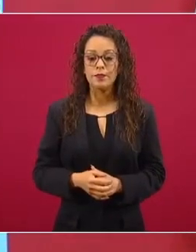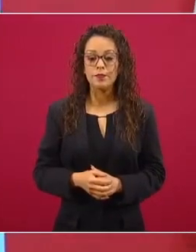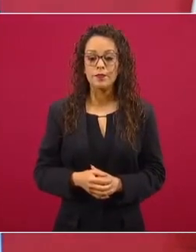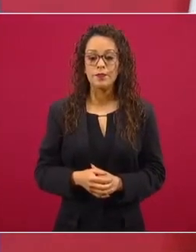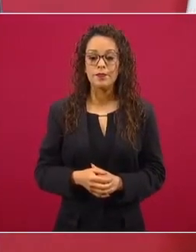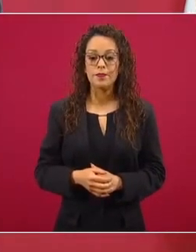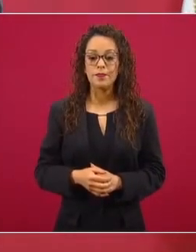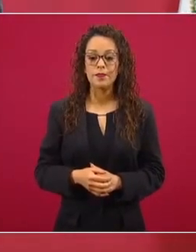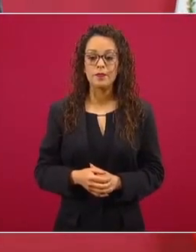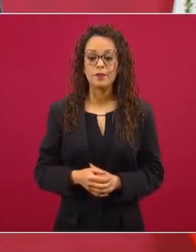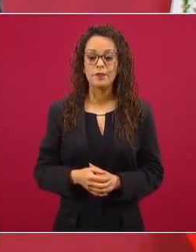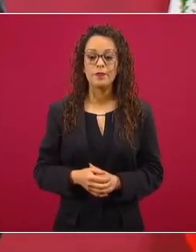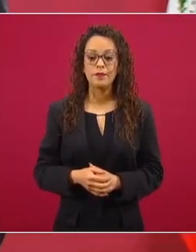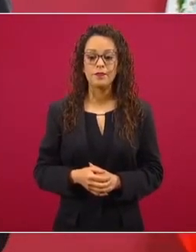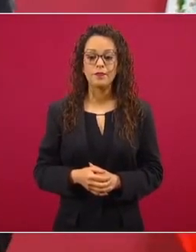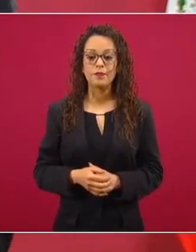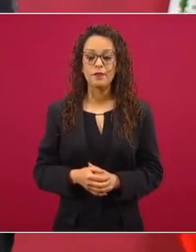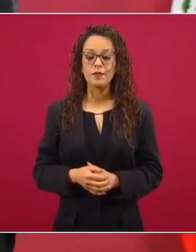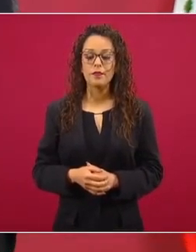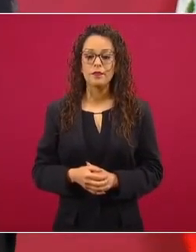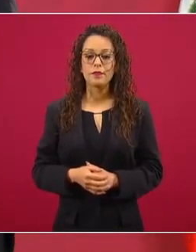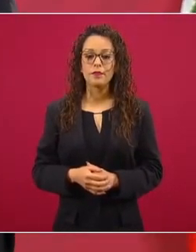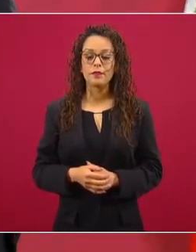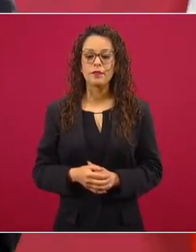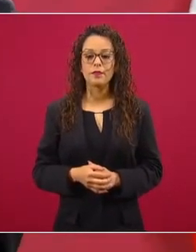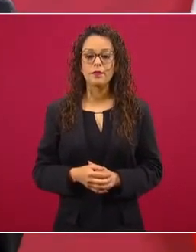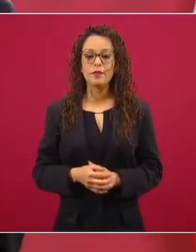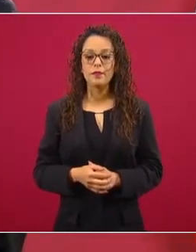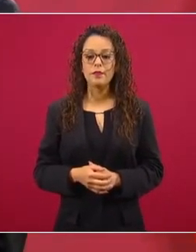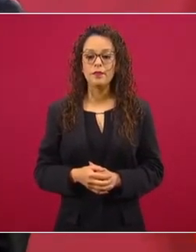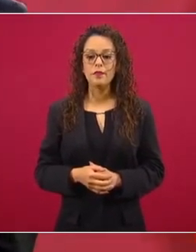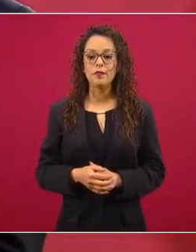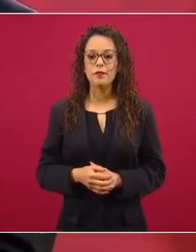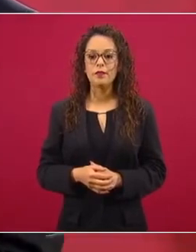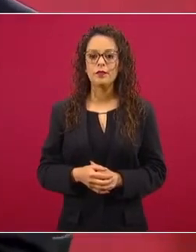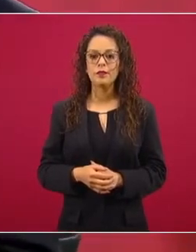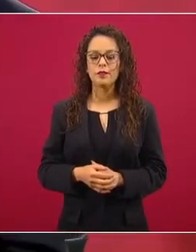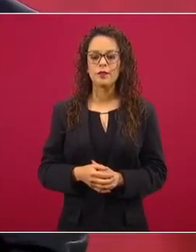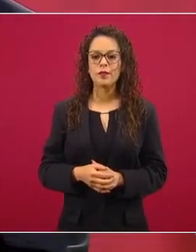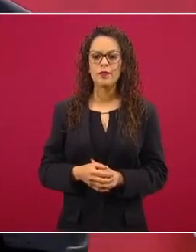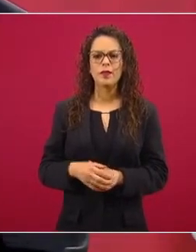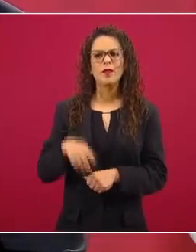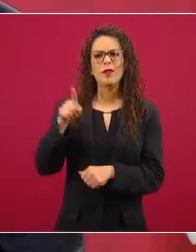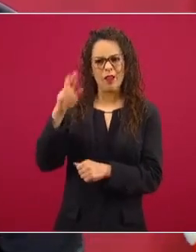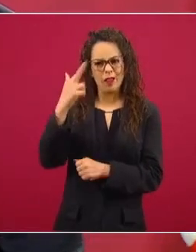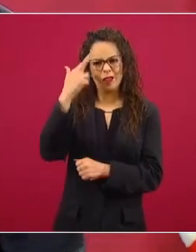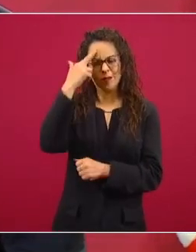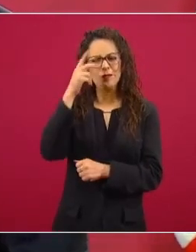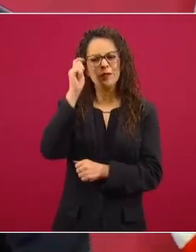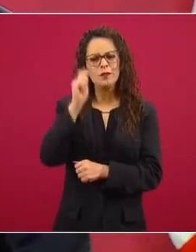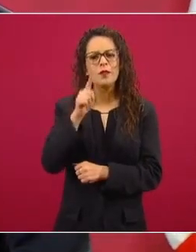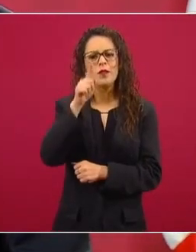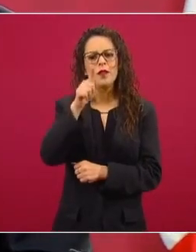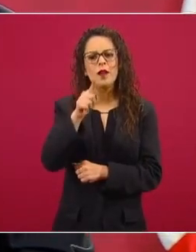Que fue cuando subieron un video que eran como